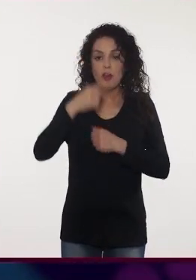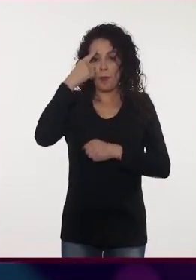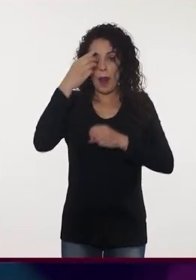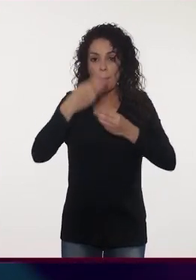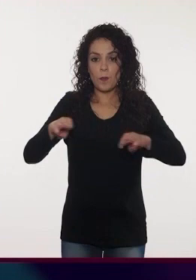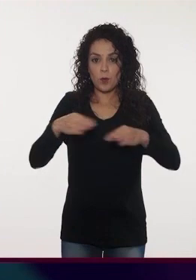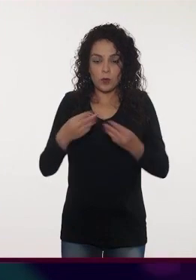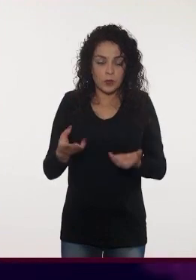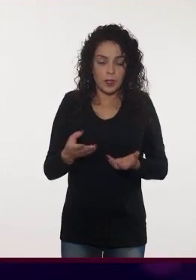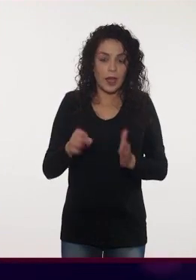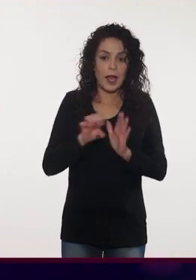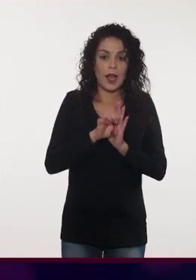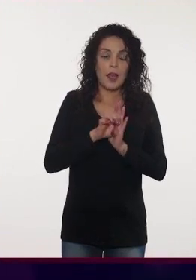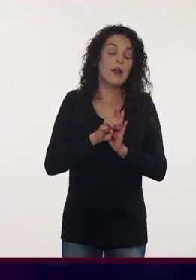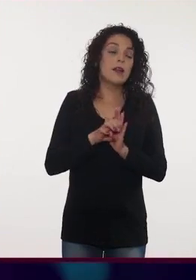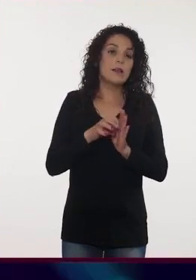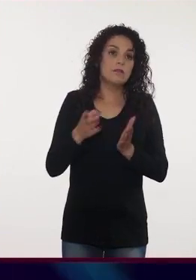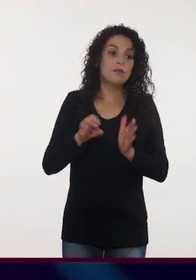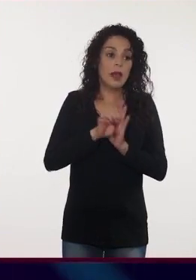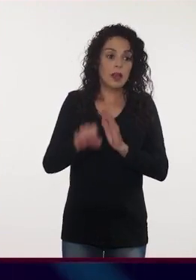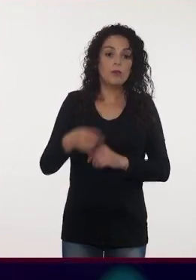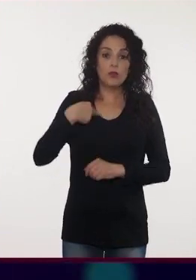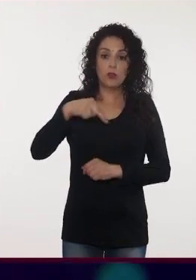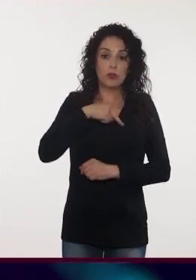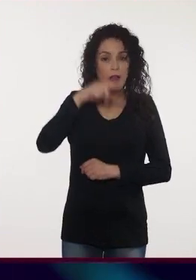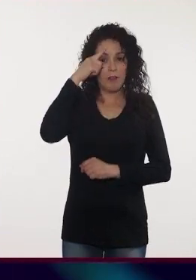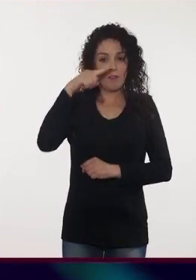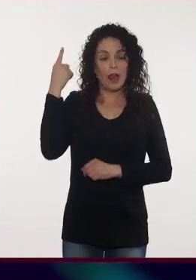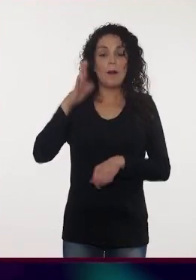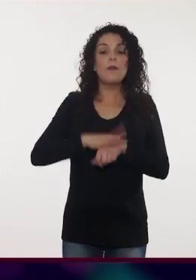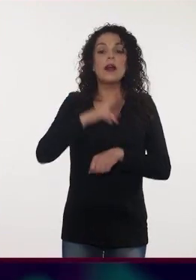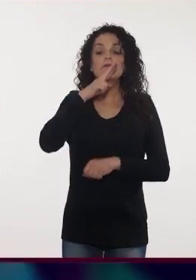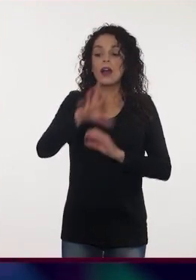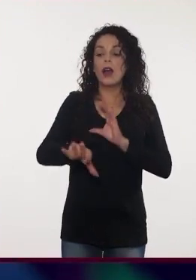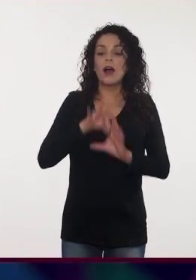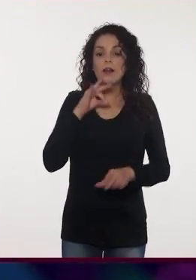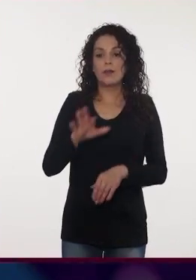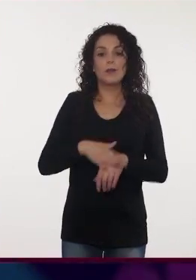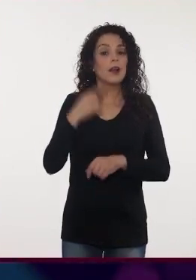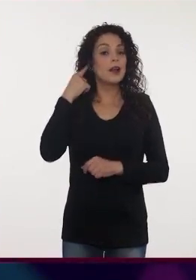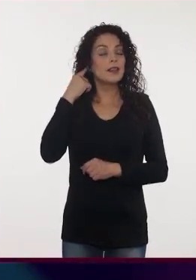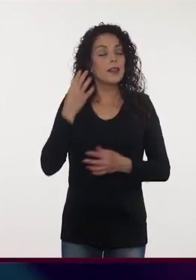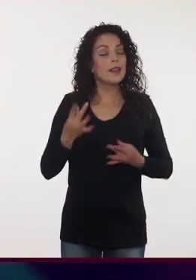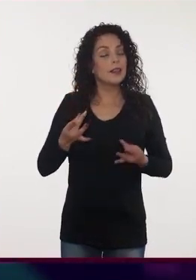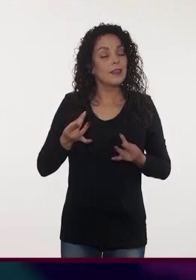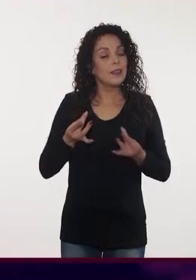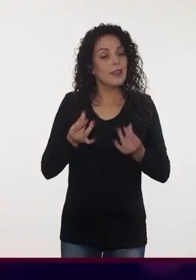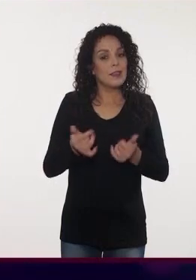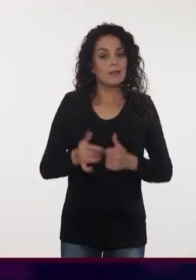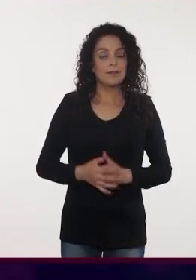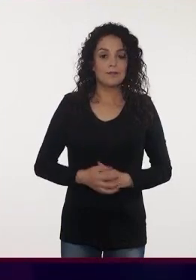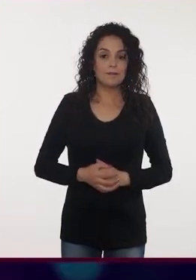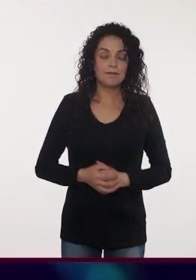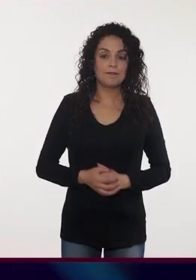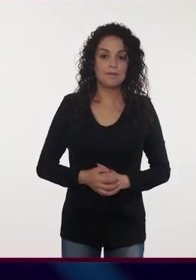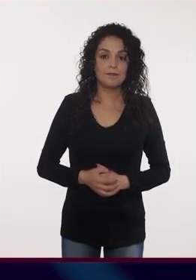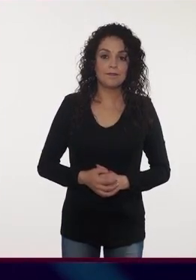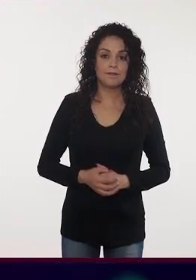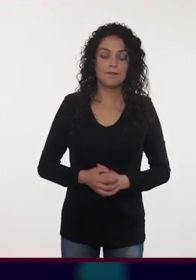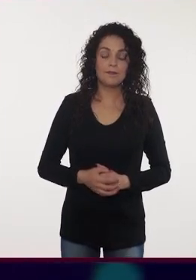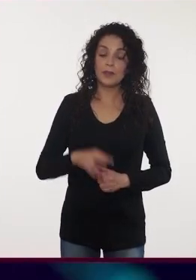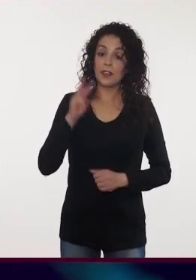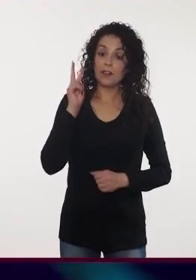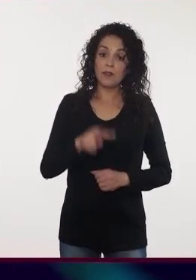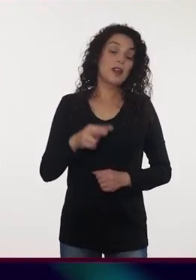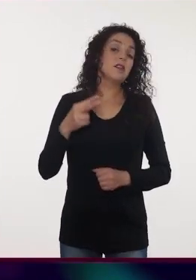Tenemos la capacidad de poderlas escoger mucho mejor por cuestiones del oído. Es algo pues